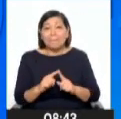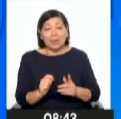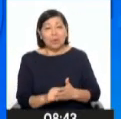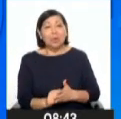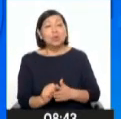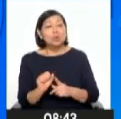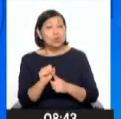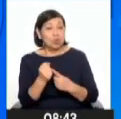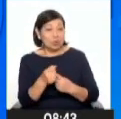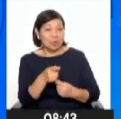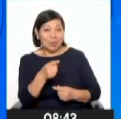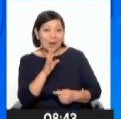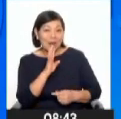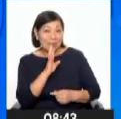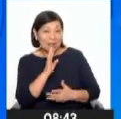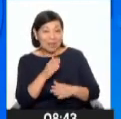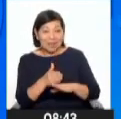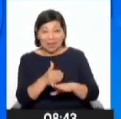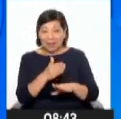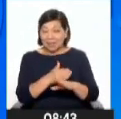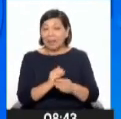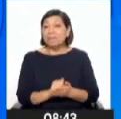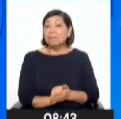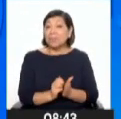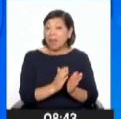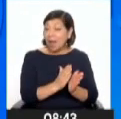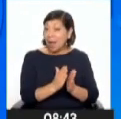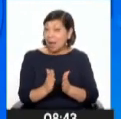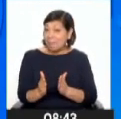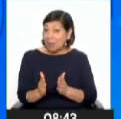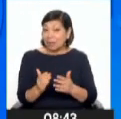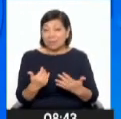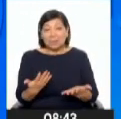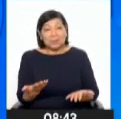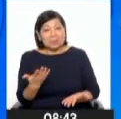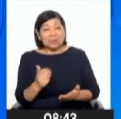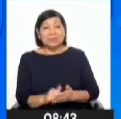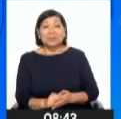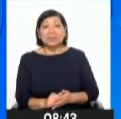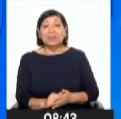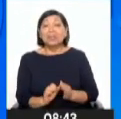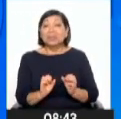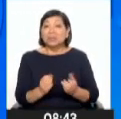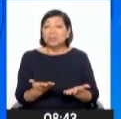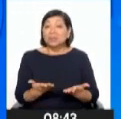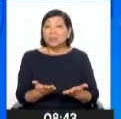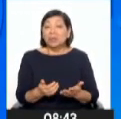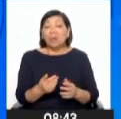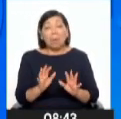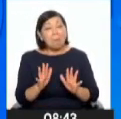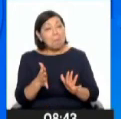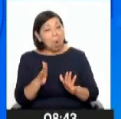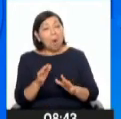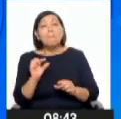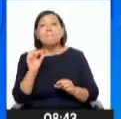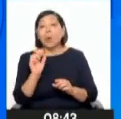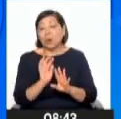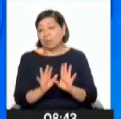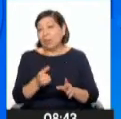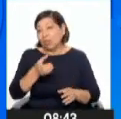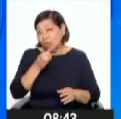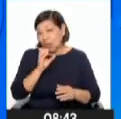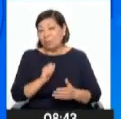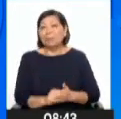bebida social, como tú lo acabas de comentar, Gonzalo, y aparte nutricional, si estamos hablando que si es que su consumo es moderado.